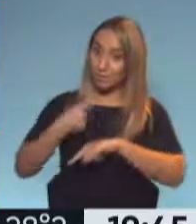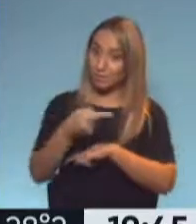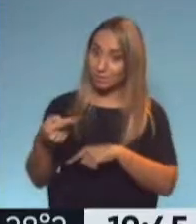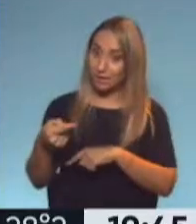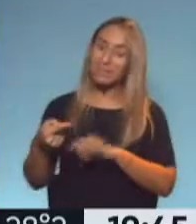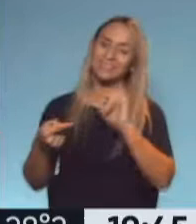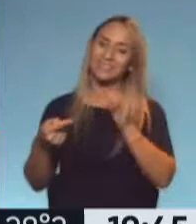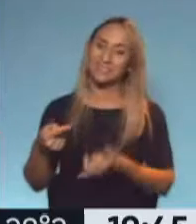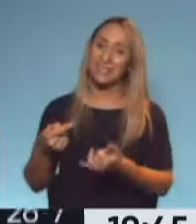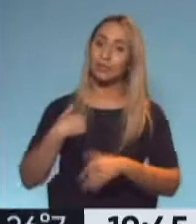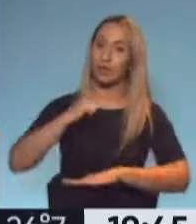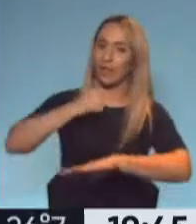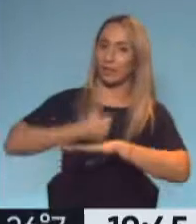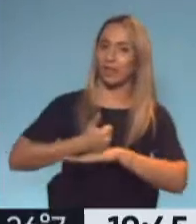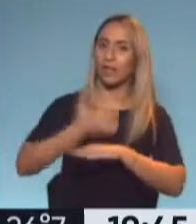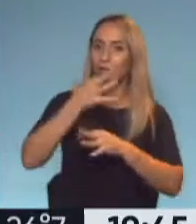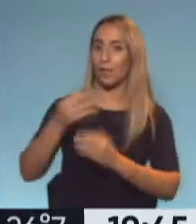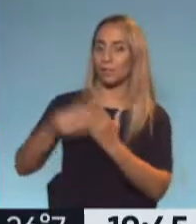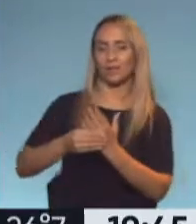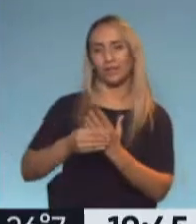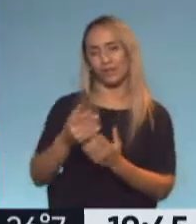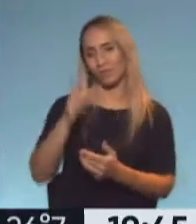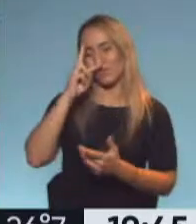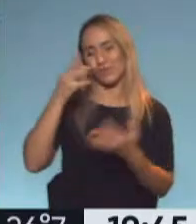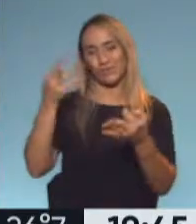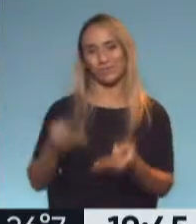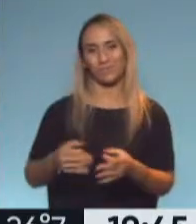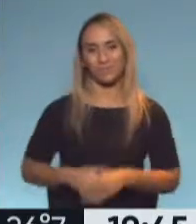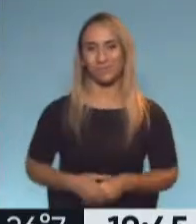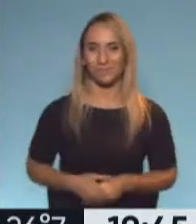que viene estaré, y un lujo el ministro. Bueno, gracias, ministro, por estar aquí hoy. No, gracias a usted. Seguimos